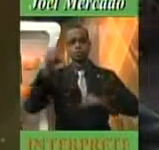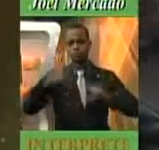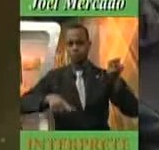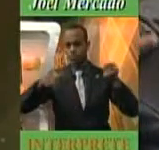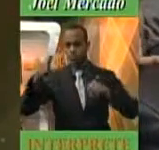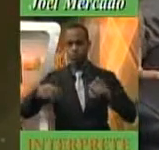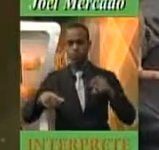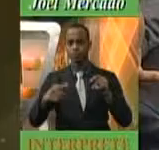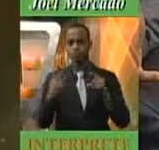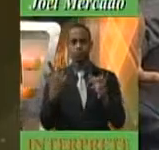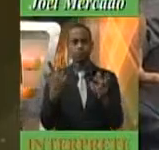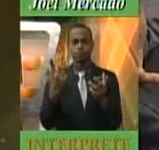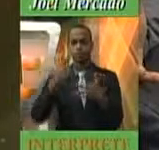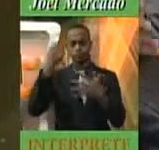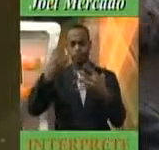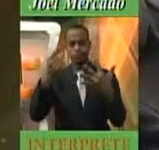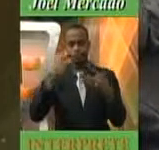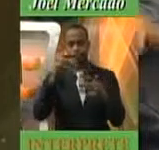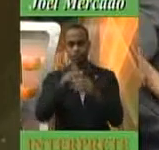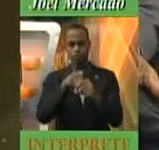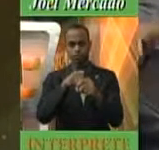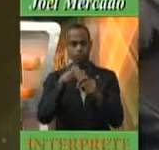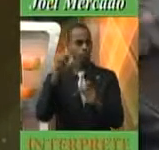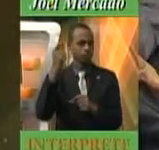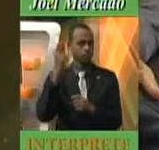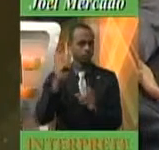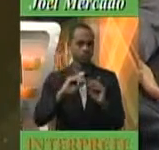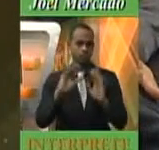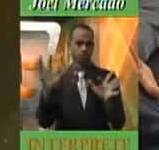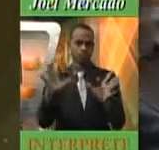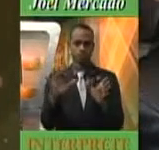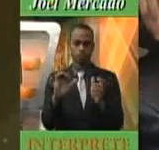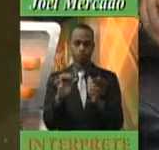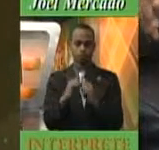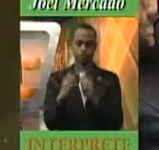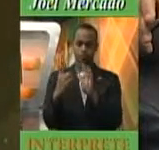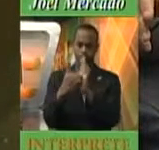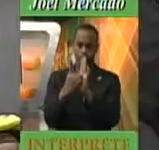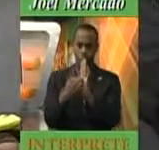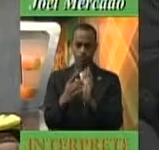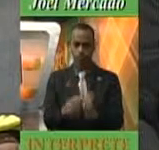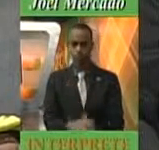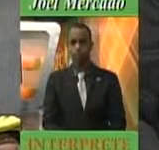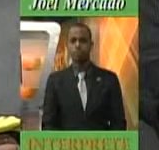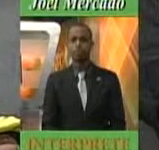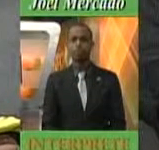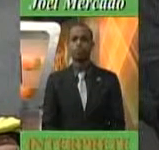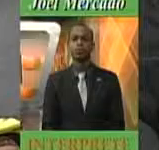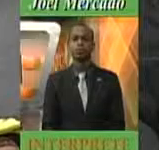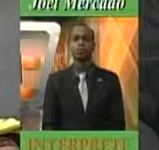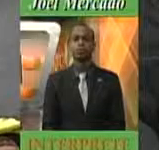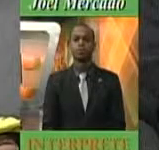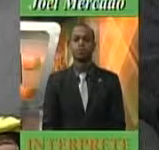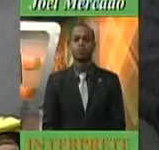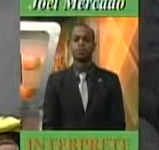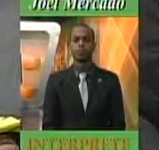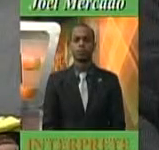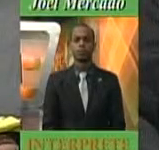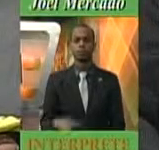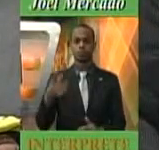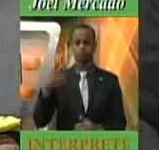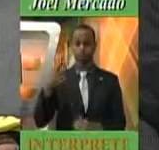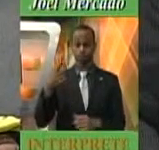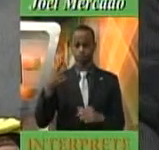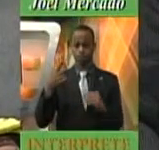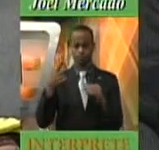diversidad, es parte del todo, pero eso te indica que hay una discapacidad de la sociedad. ¿Cuánto hemos